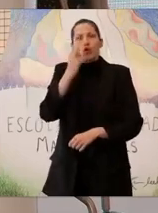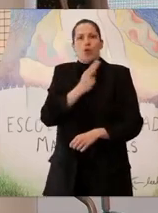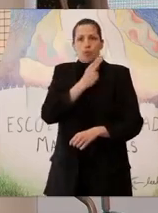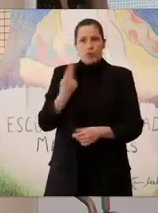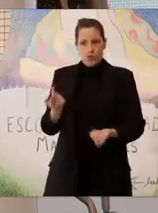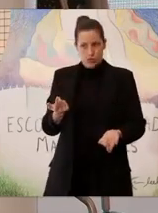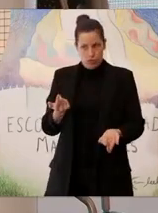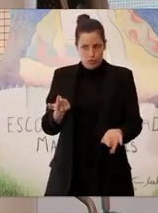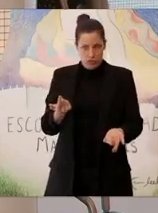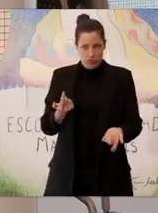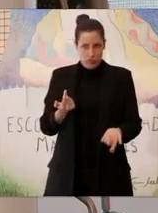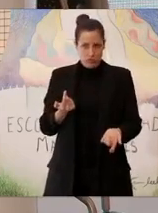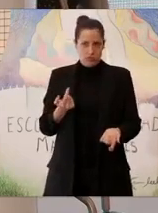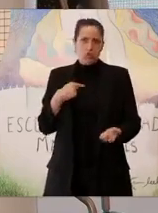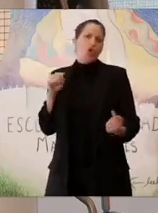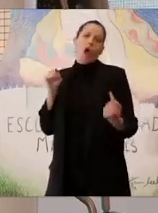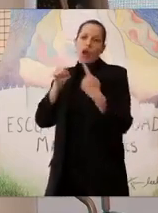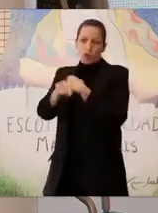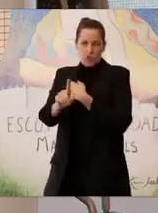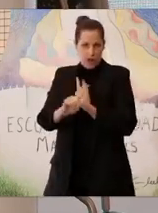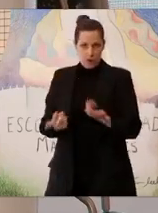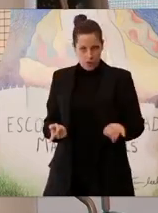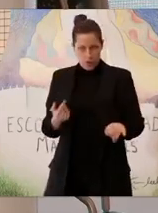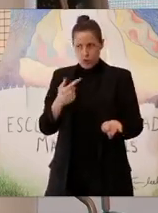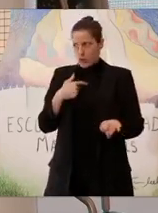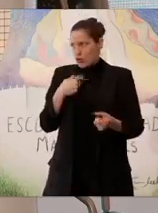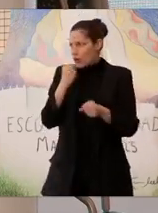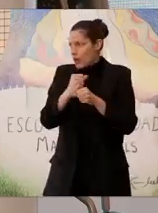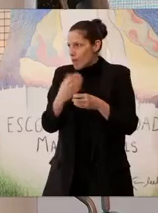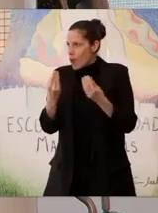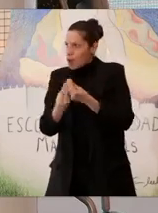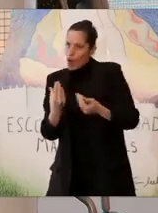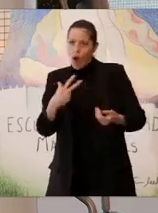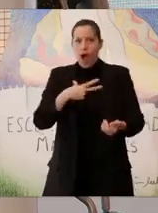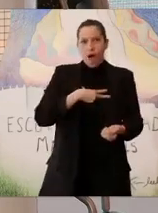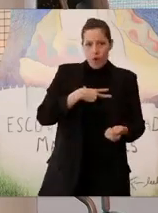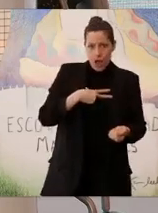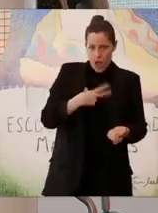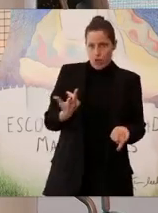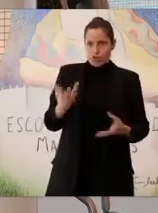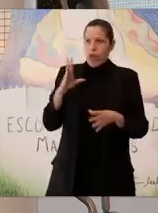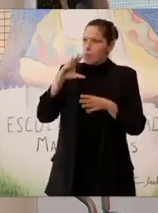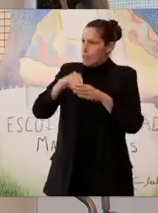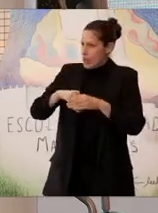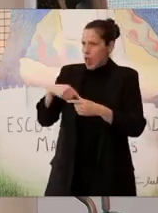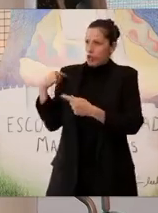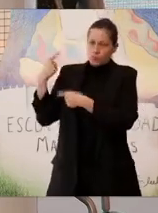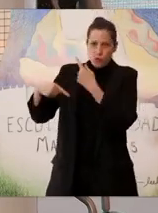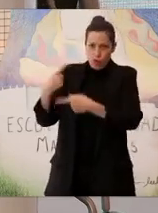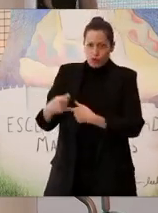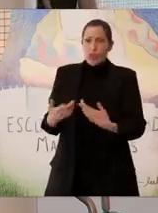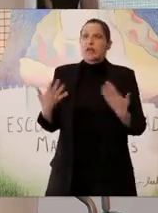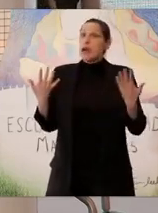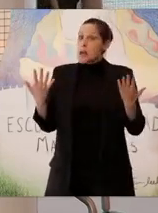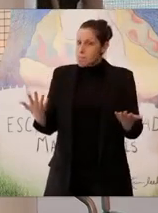todo lo contrario. Vamos, estaría yo tonta que trabajo con abogadas y con abogados implicados todos los días. Sé también de lo que hablo, pero